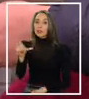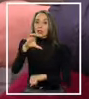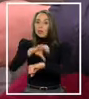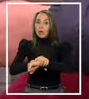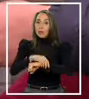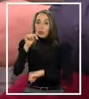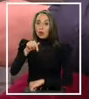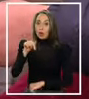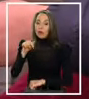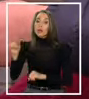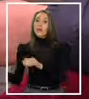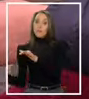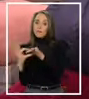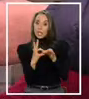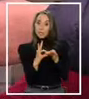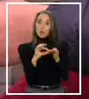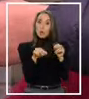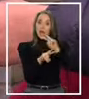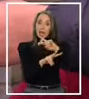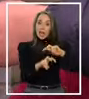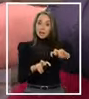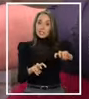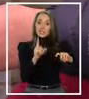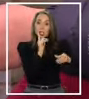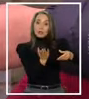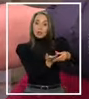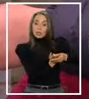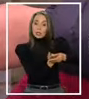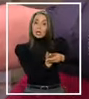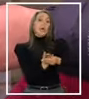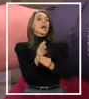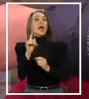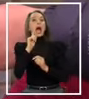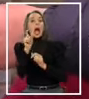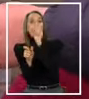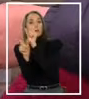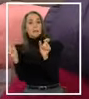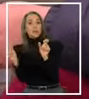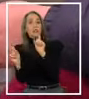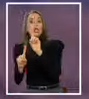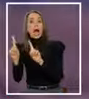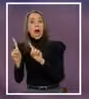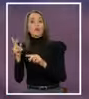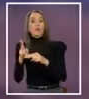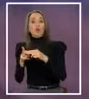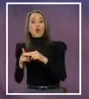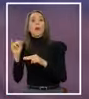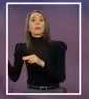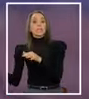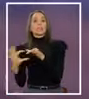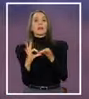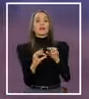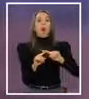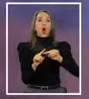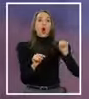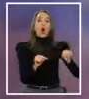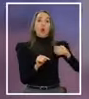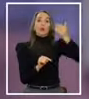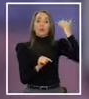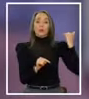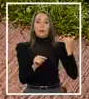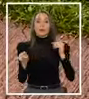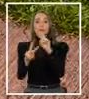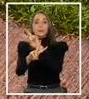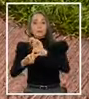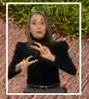hoy están vinculadas dentro de esta investigación? Hay algunas de esas personas que están vinculadas, sí. Si bien la investigación